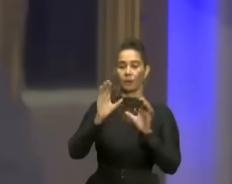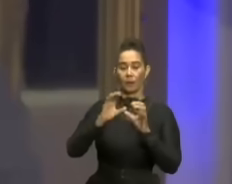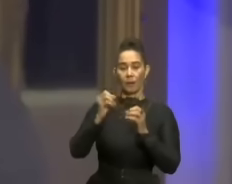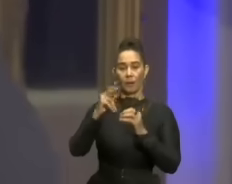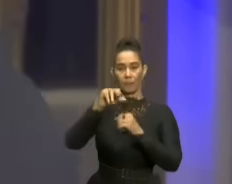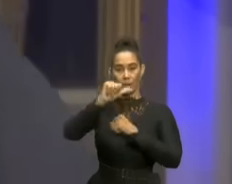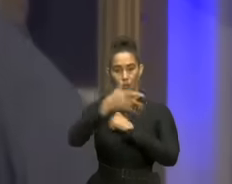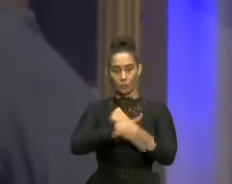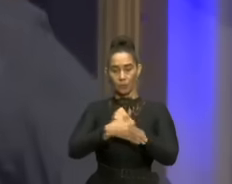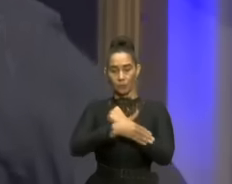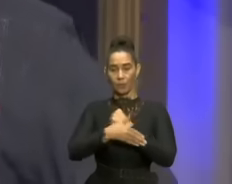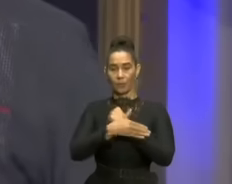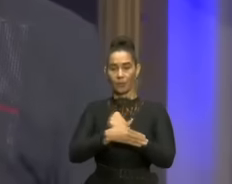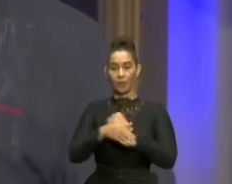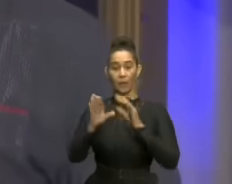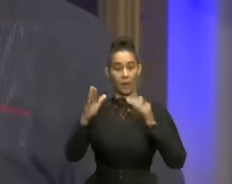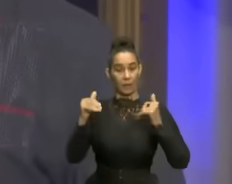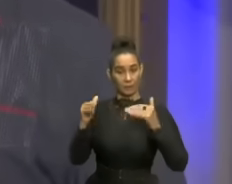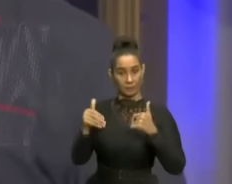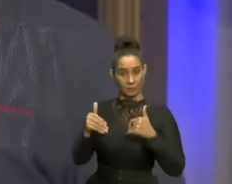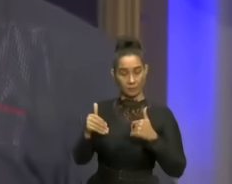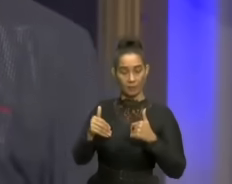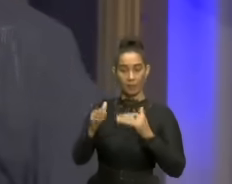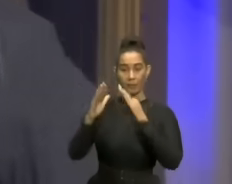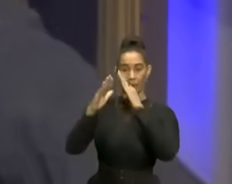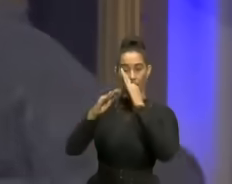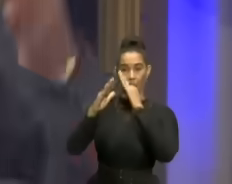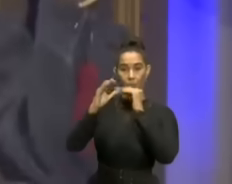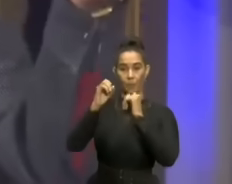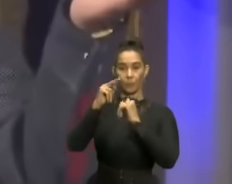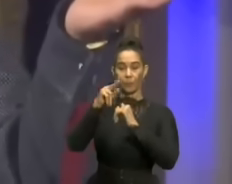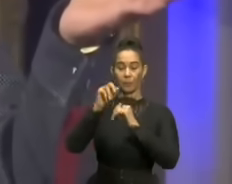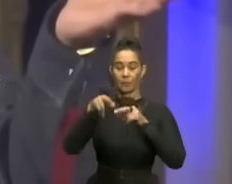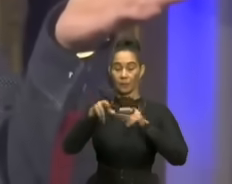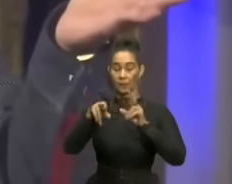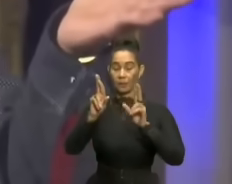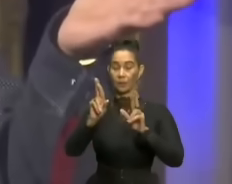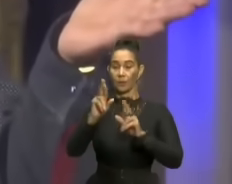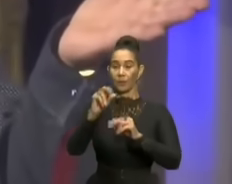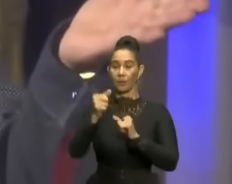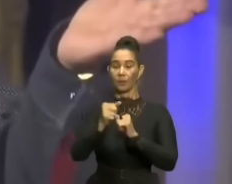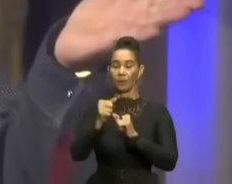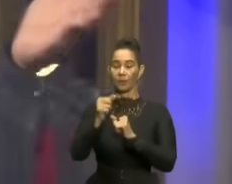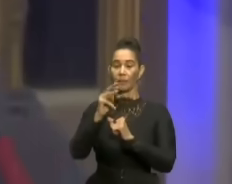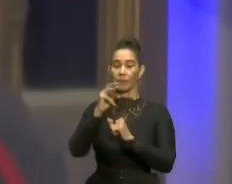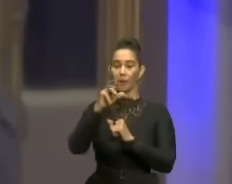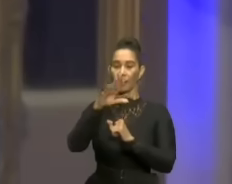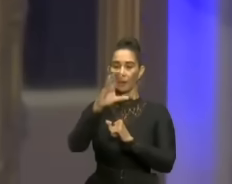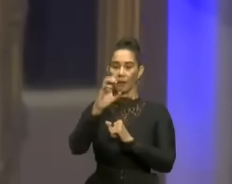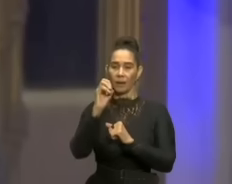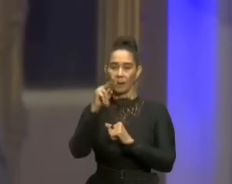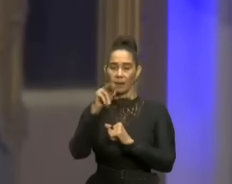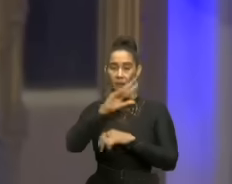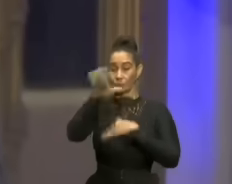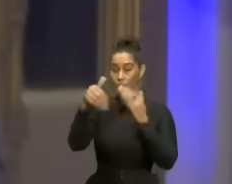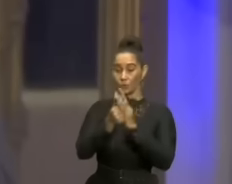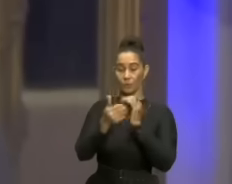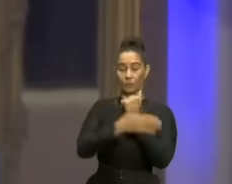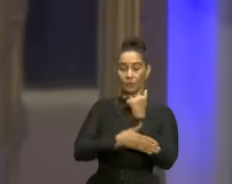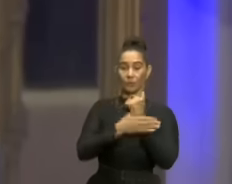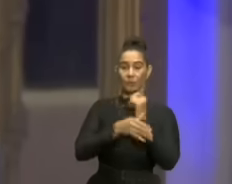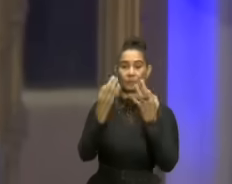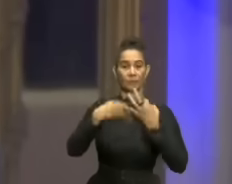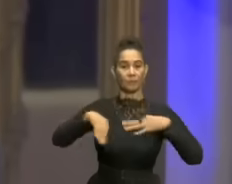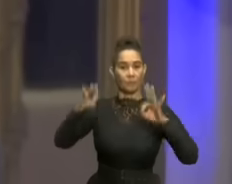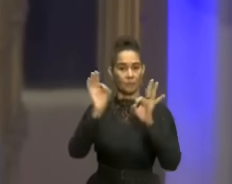Campín. Si vamos a Buenos Aires, está el Monumental. En Río de Janeiro está el Maracaná. O sea, todas las ciudades